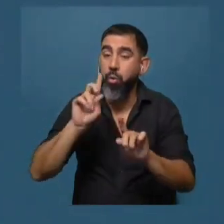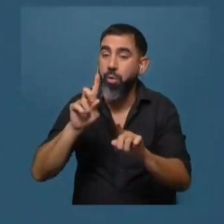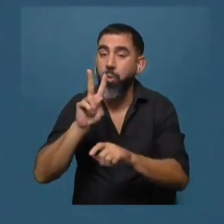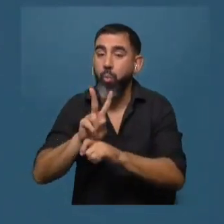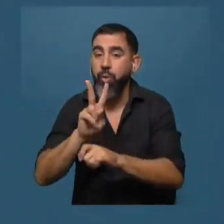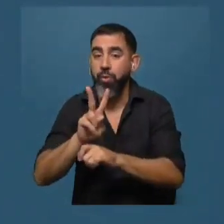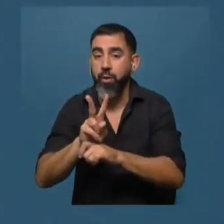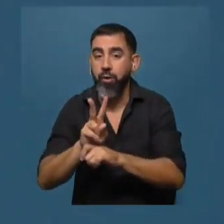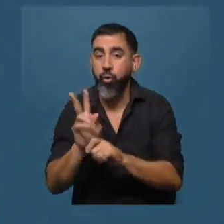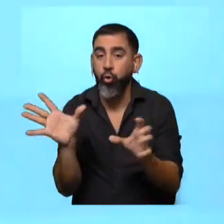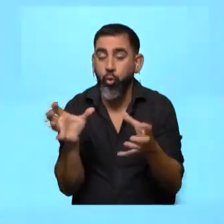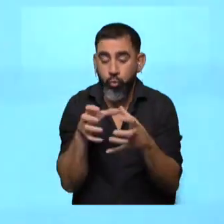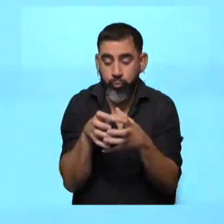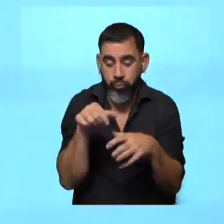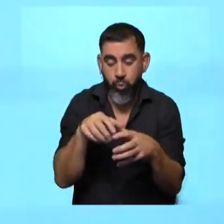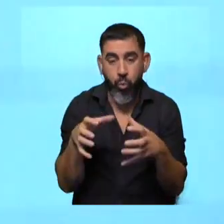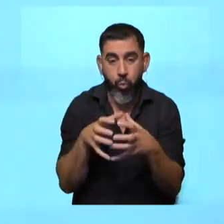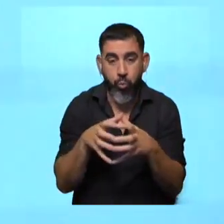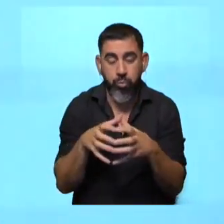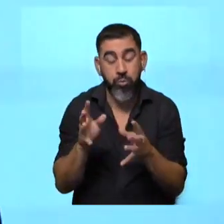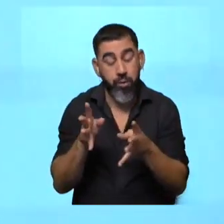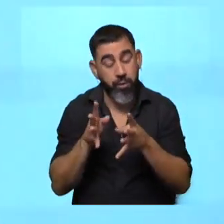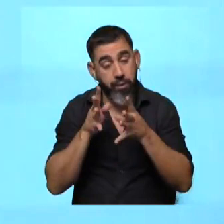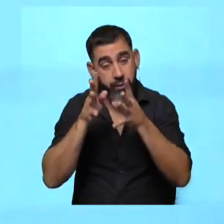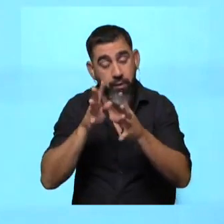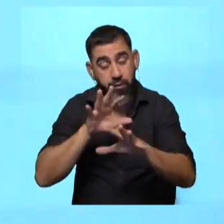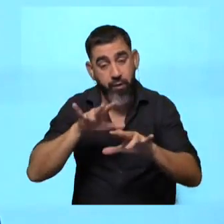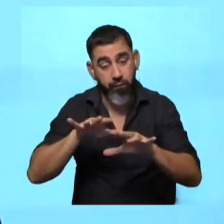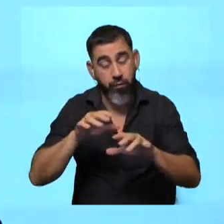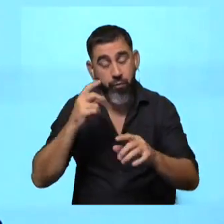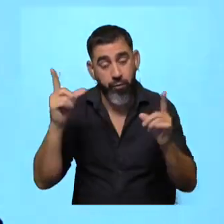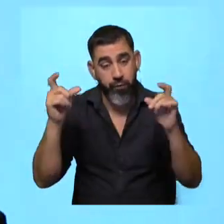tanto todo era local. Entonces eso implicaba desafíos desde el punto de vista informático.